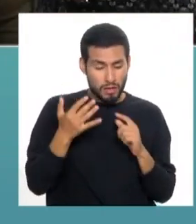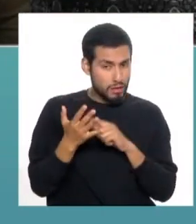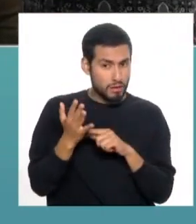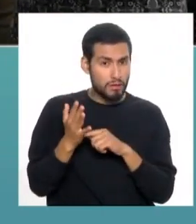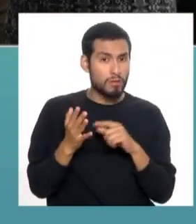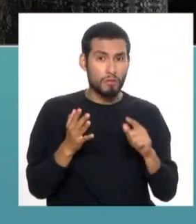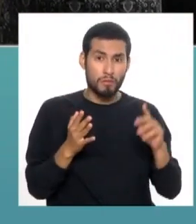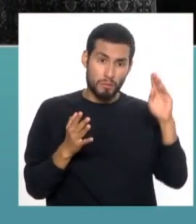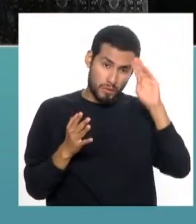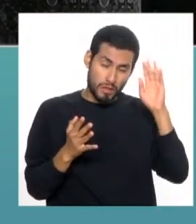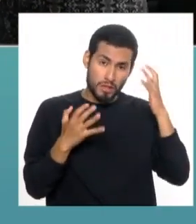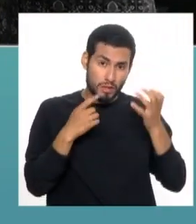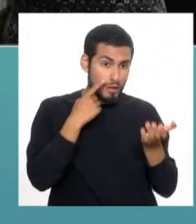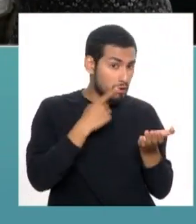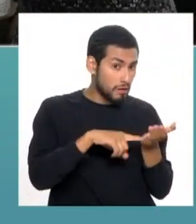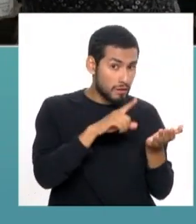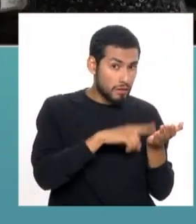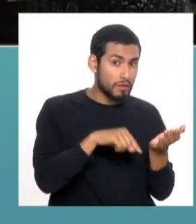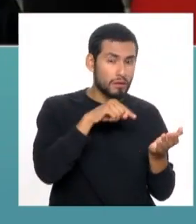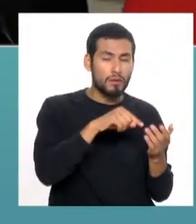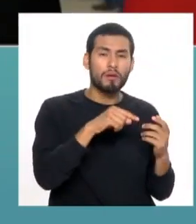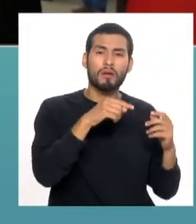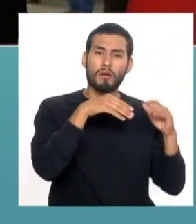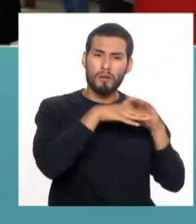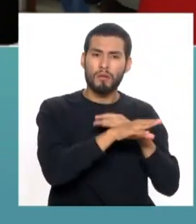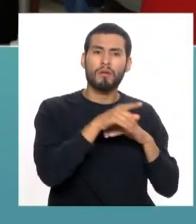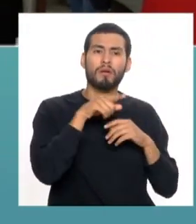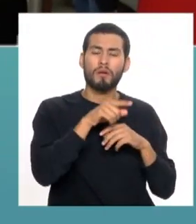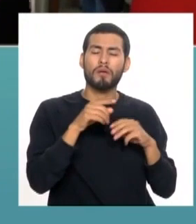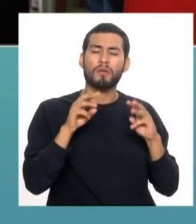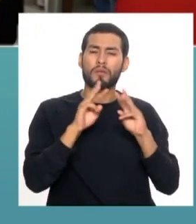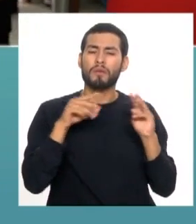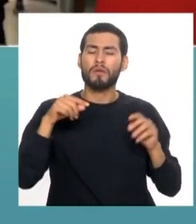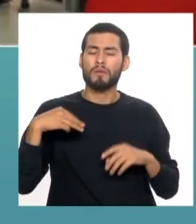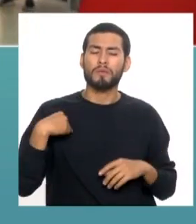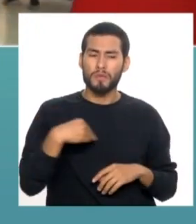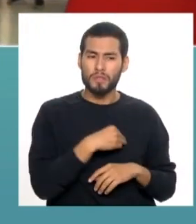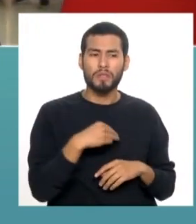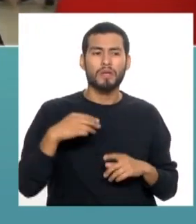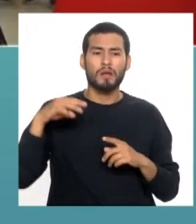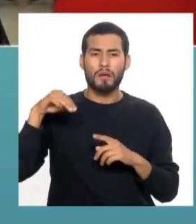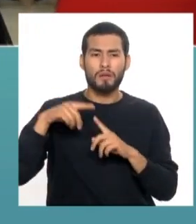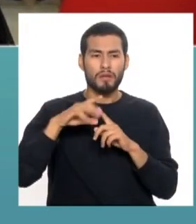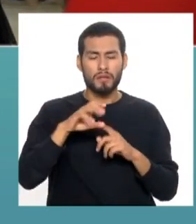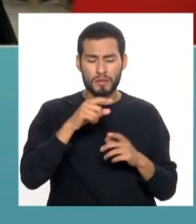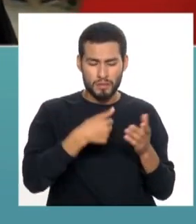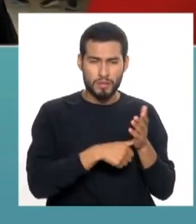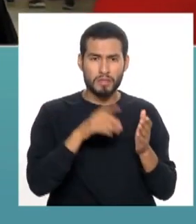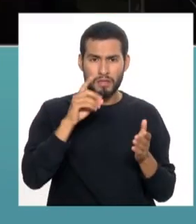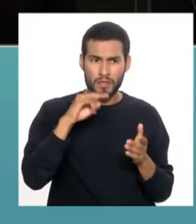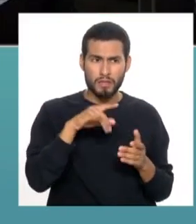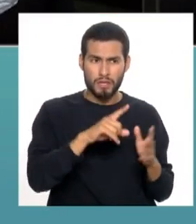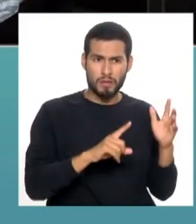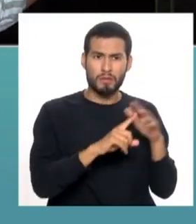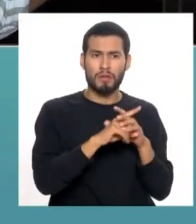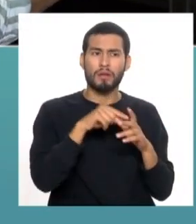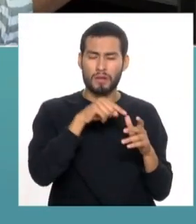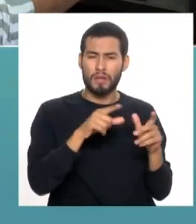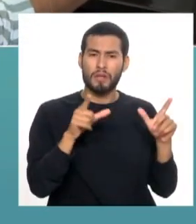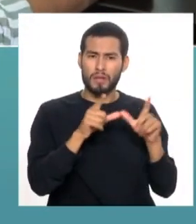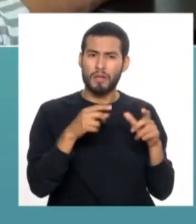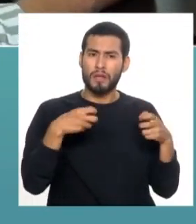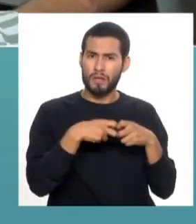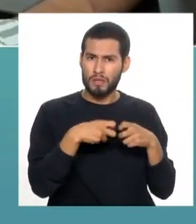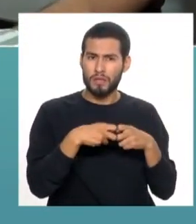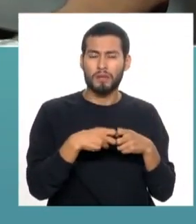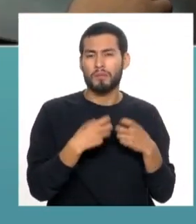el policía quiere verificar, ingresa a la página del Ministerio de Transportes y Comunicaciones, pone el número de DNI y ahí le aparece que tiene licencia